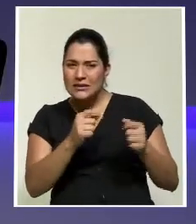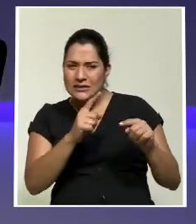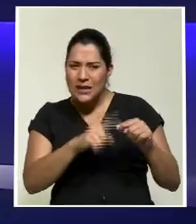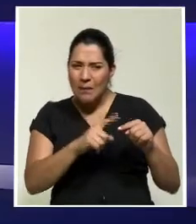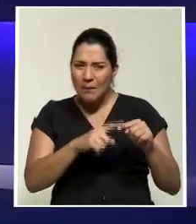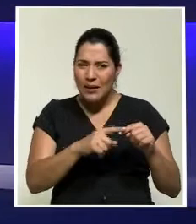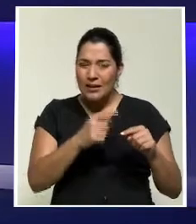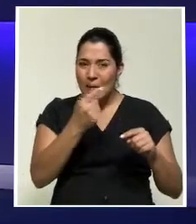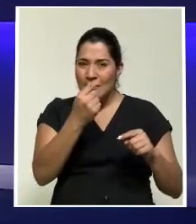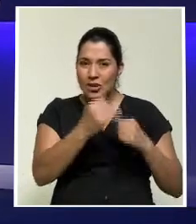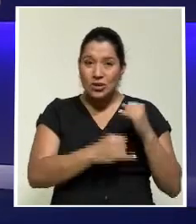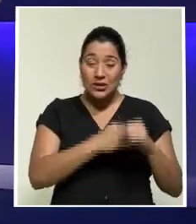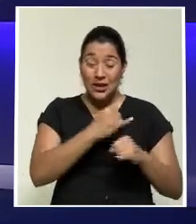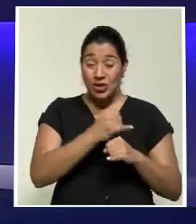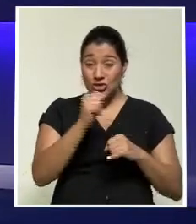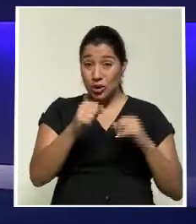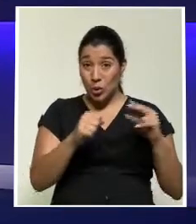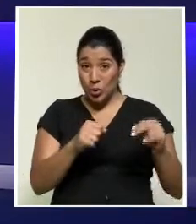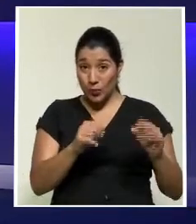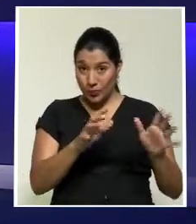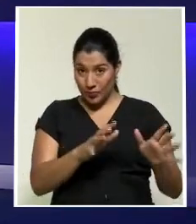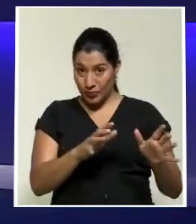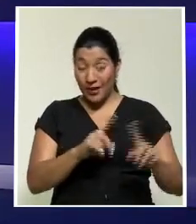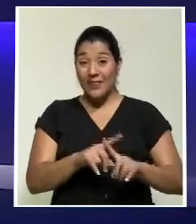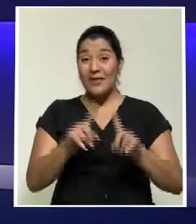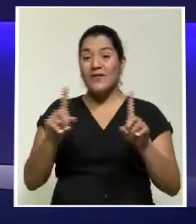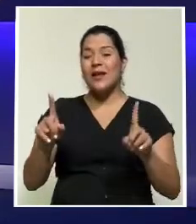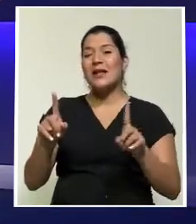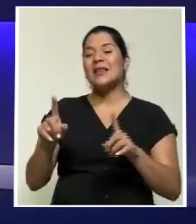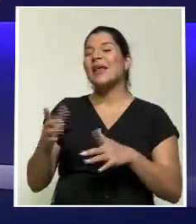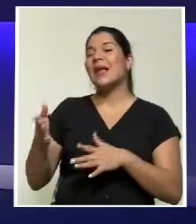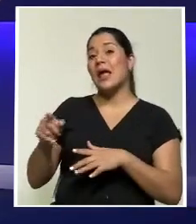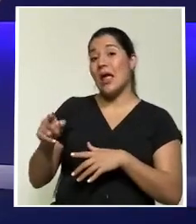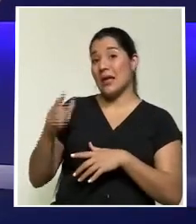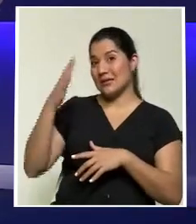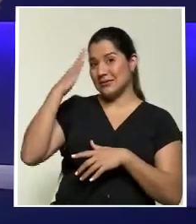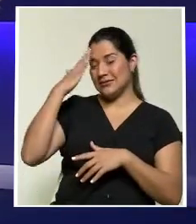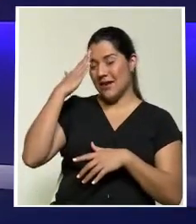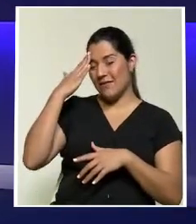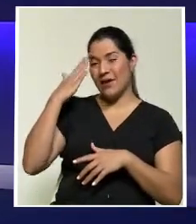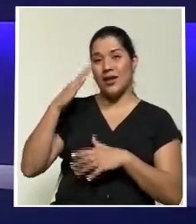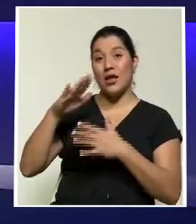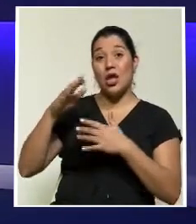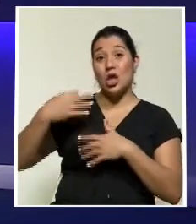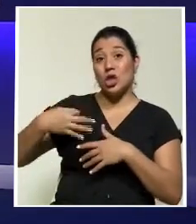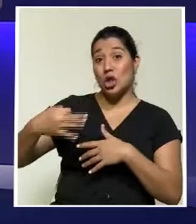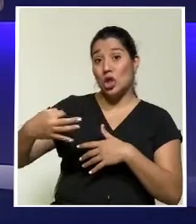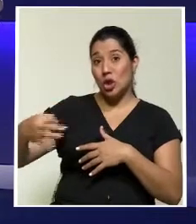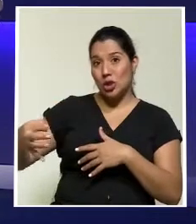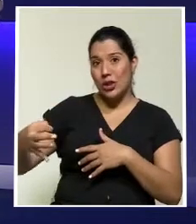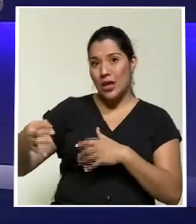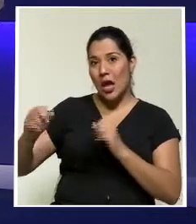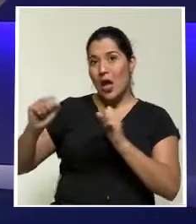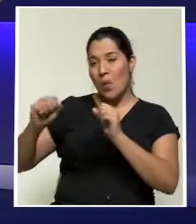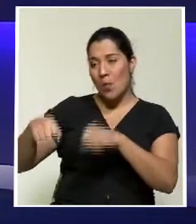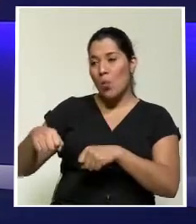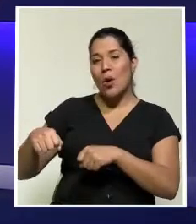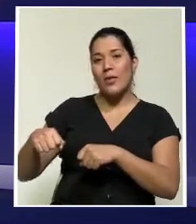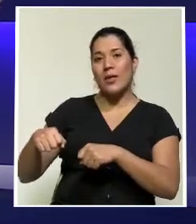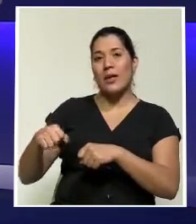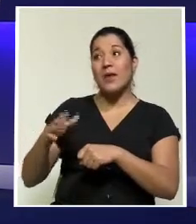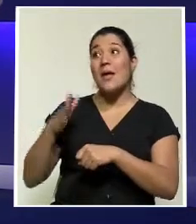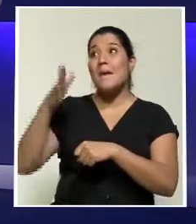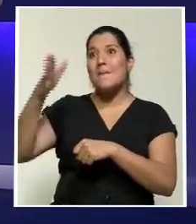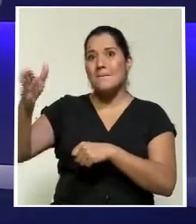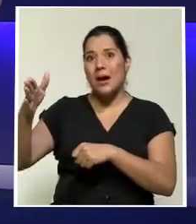mercado internacional o no, ¿verdad? A saber que todos los días van a recogerle la leche, porque las vacas dan